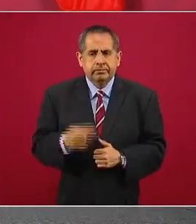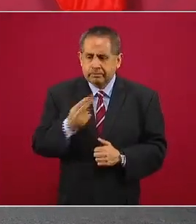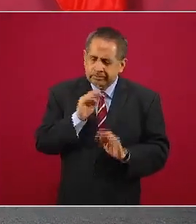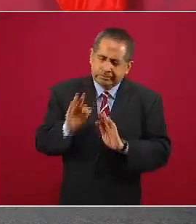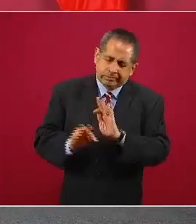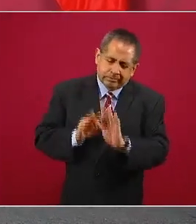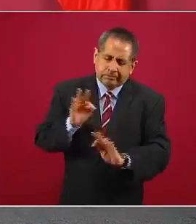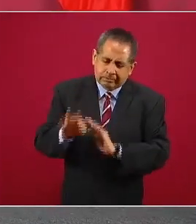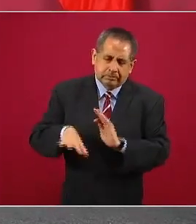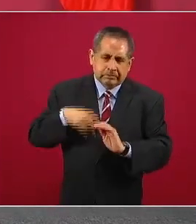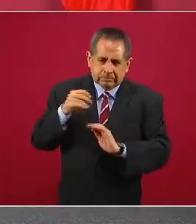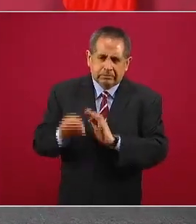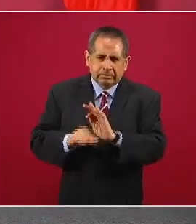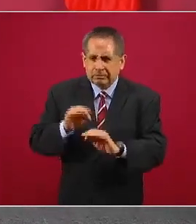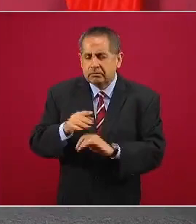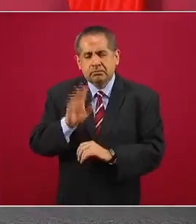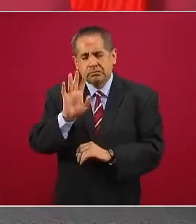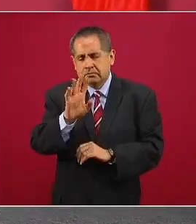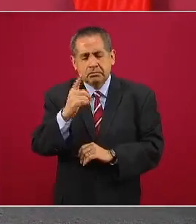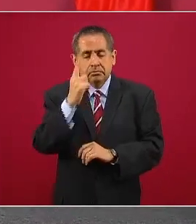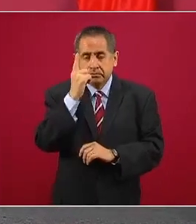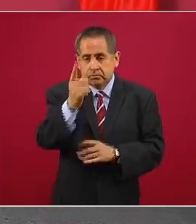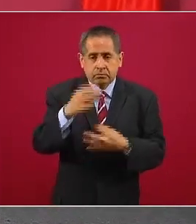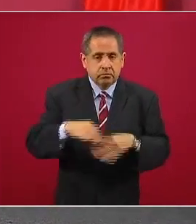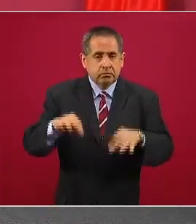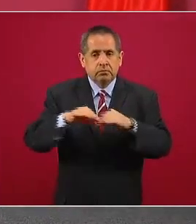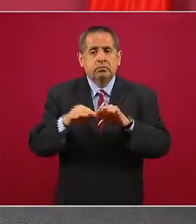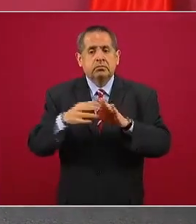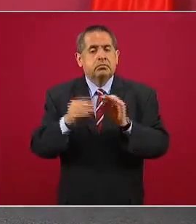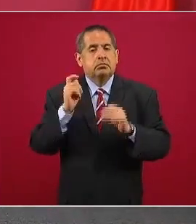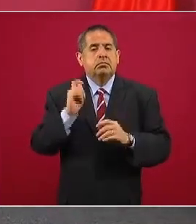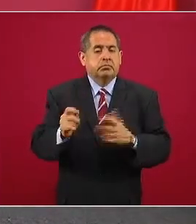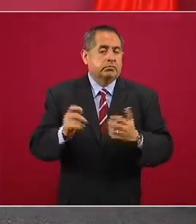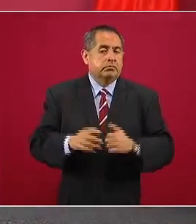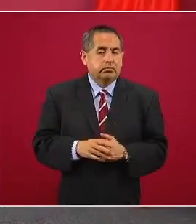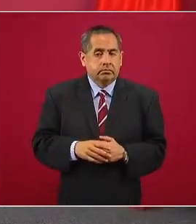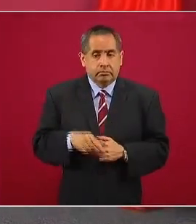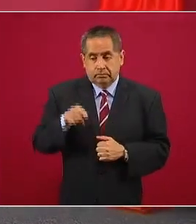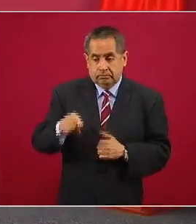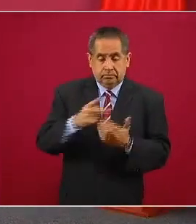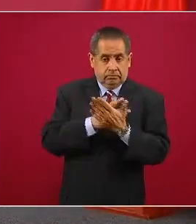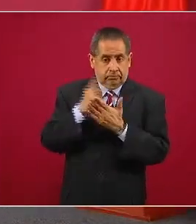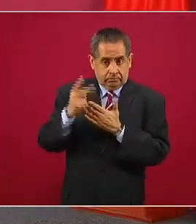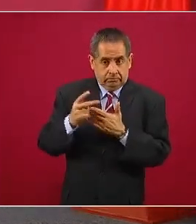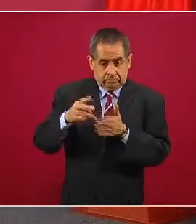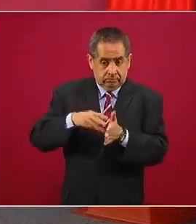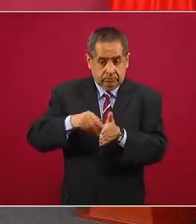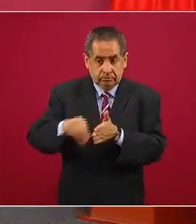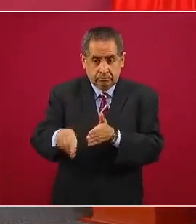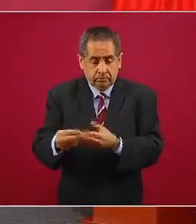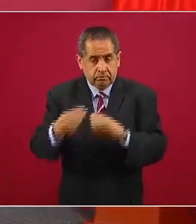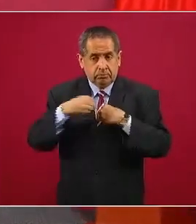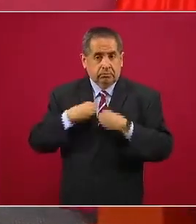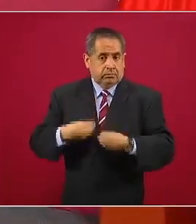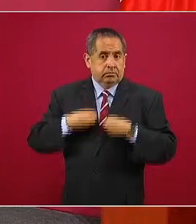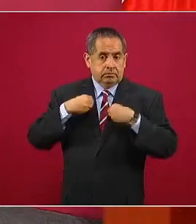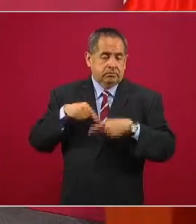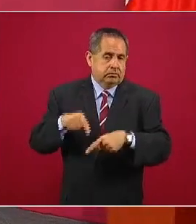requiere de mucho esfuerzo. Lo importante es de que este programa va